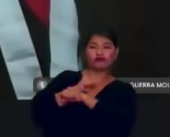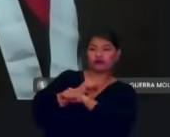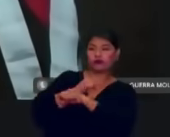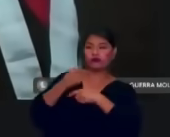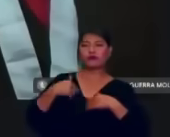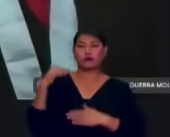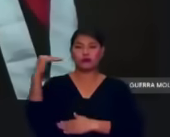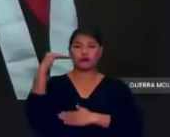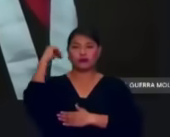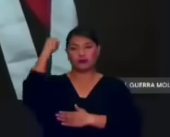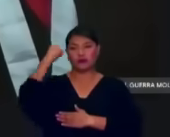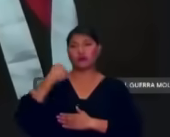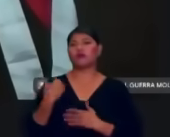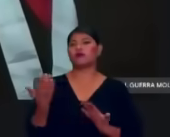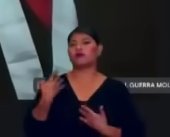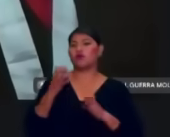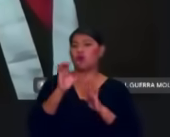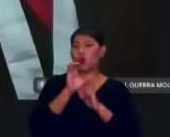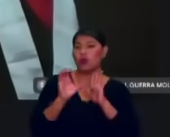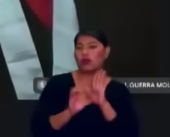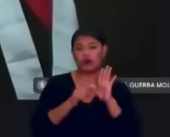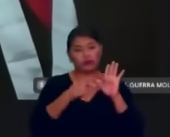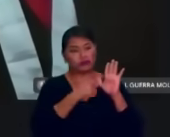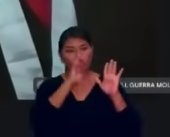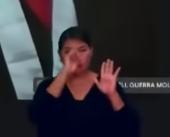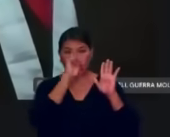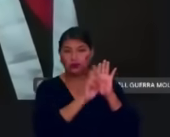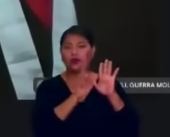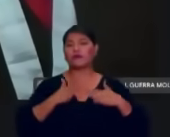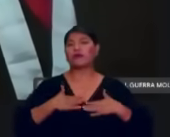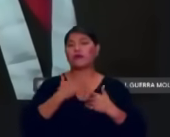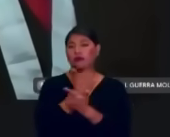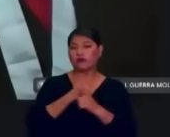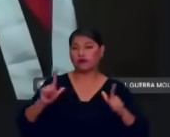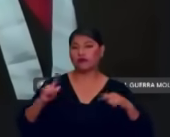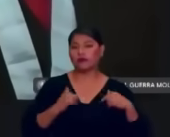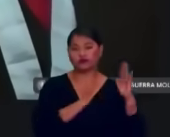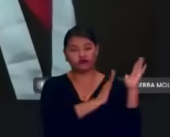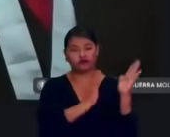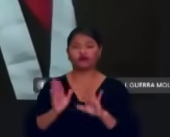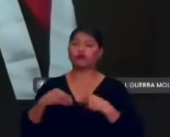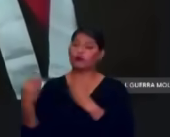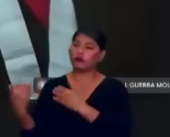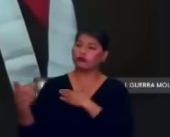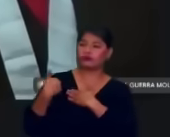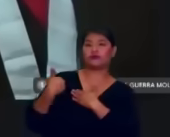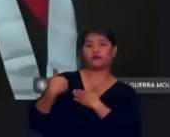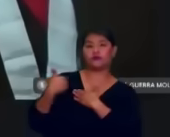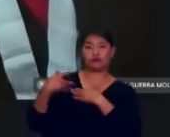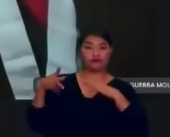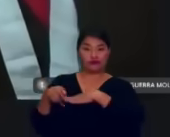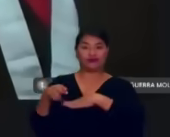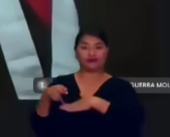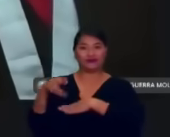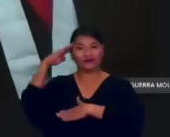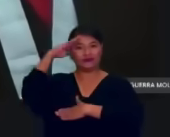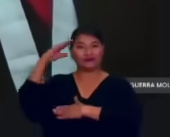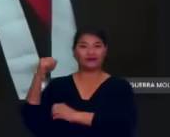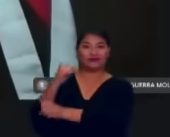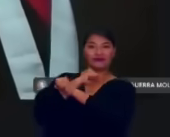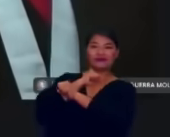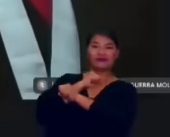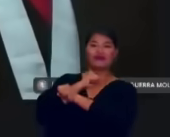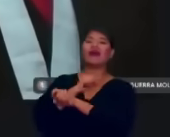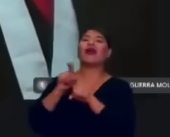constitucionales como es el derecho a la libertad y a un debido proceso dispuesto por